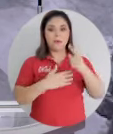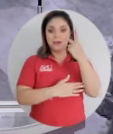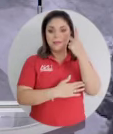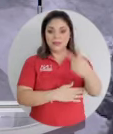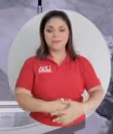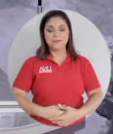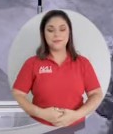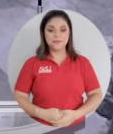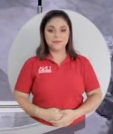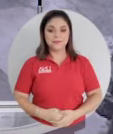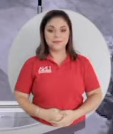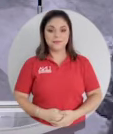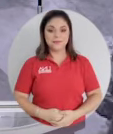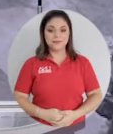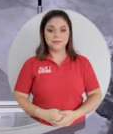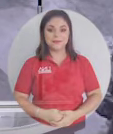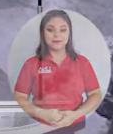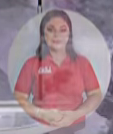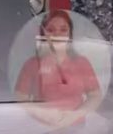Una Mirada.